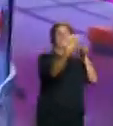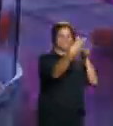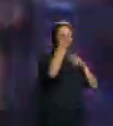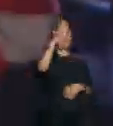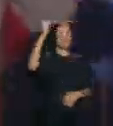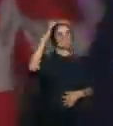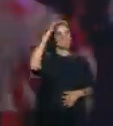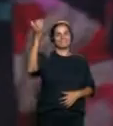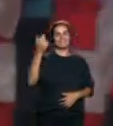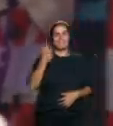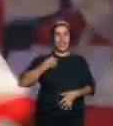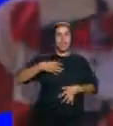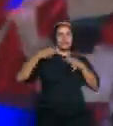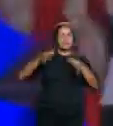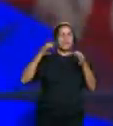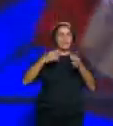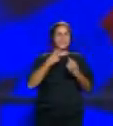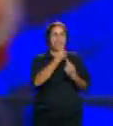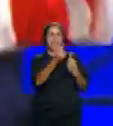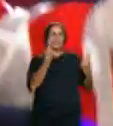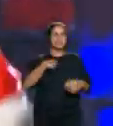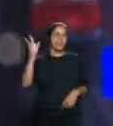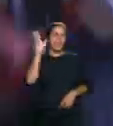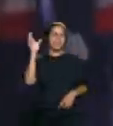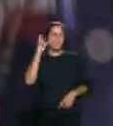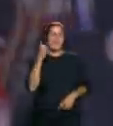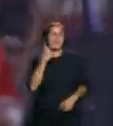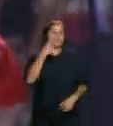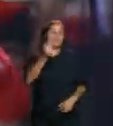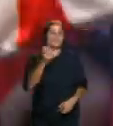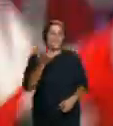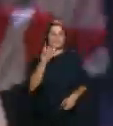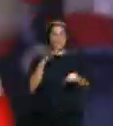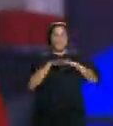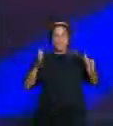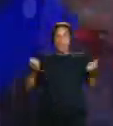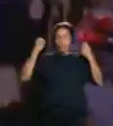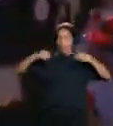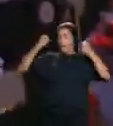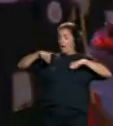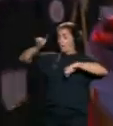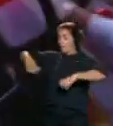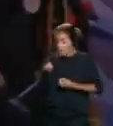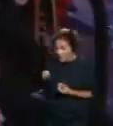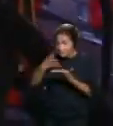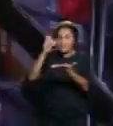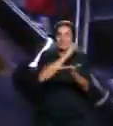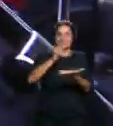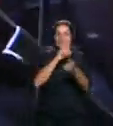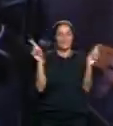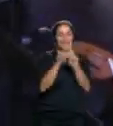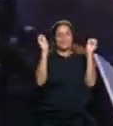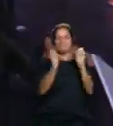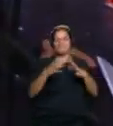Siempre escuche, se siente magia. Si canto lo que he ensayado y una ovación